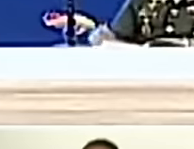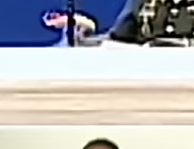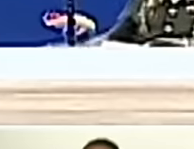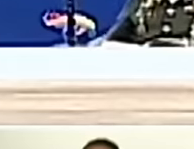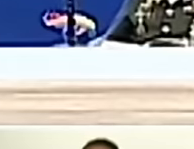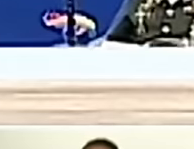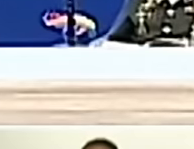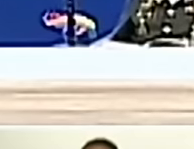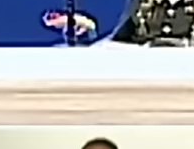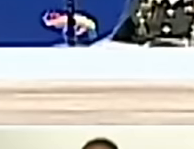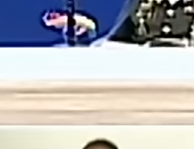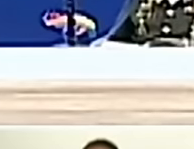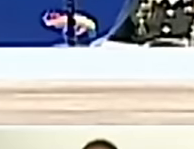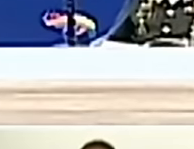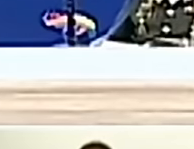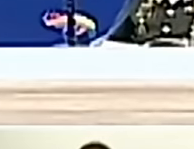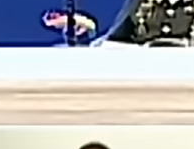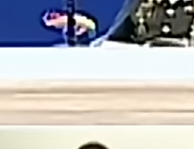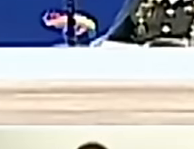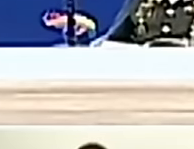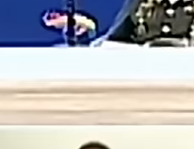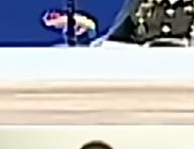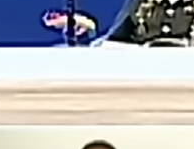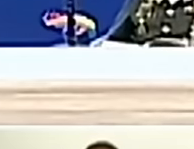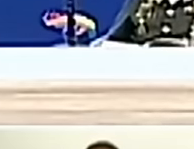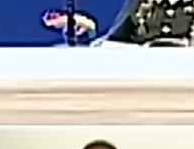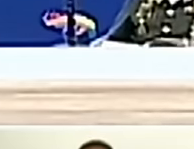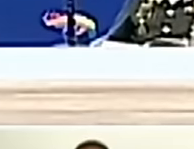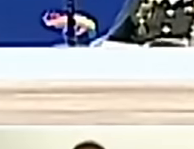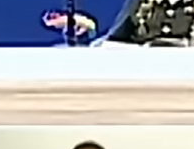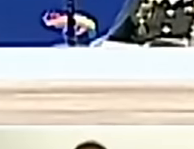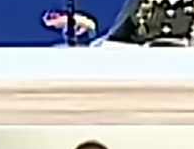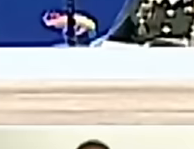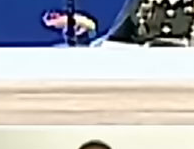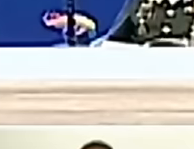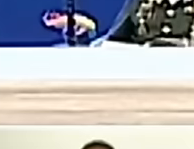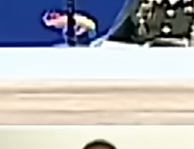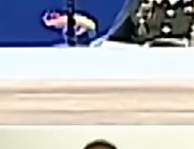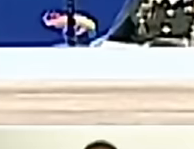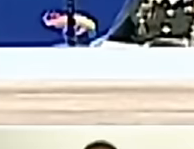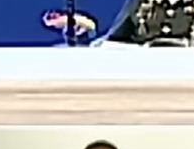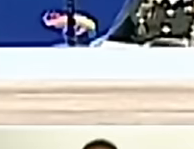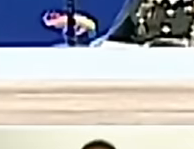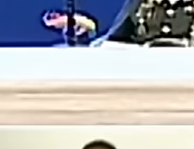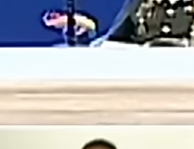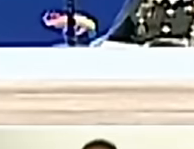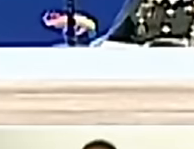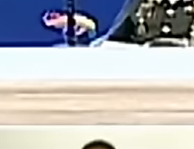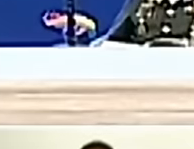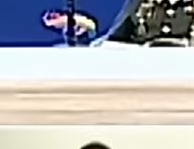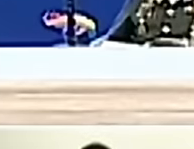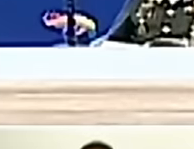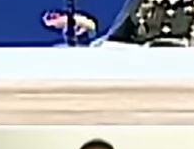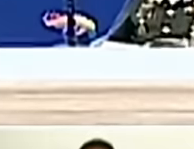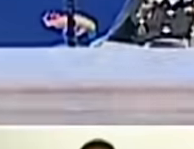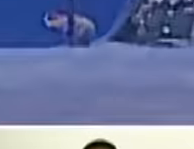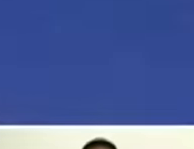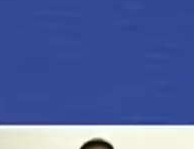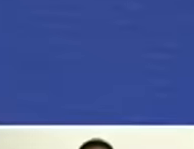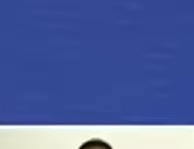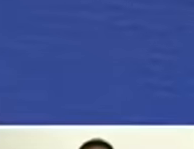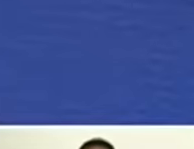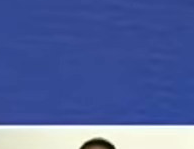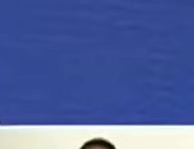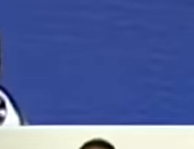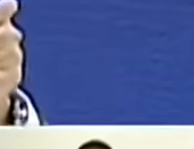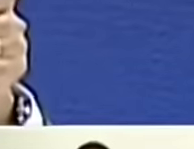donde pretendieron con las guarimbas, la violencia, debilitarnos otra vez, dividirnos, destruirnos hacia adentro,